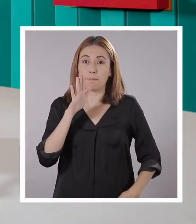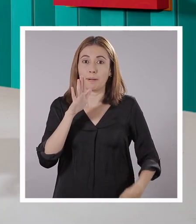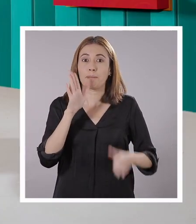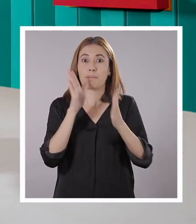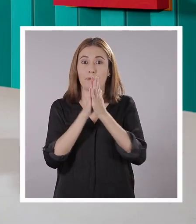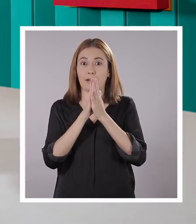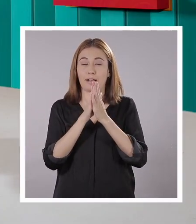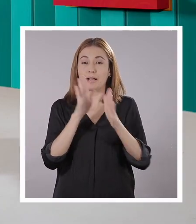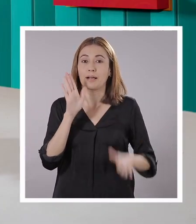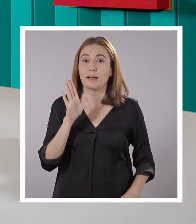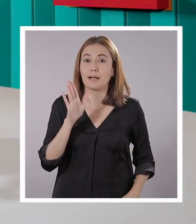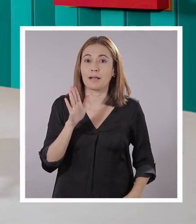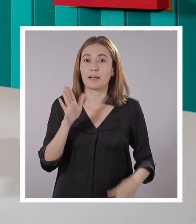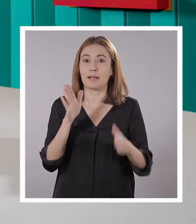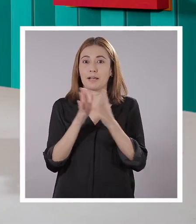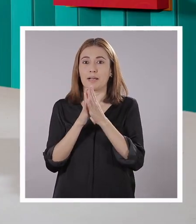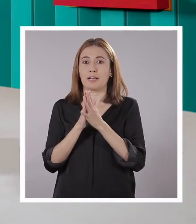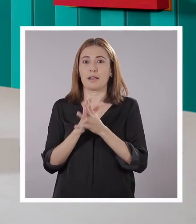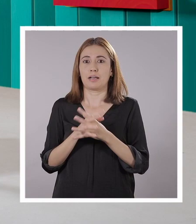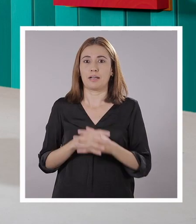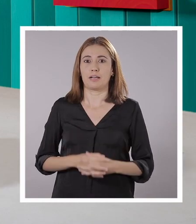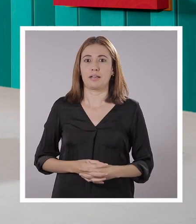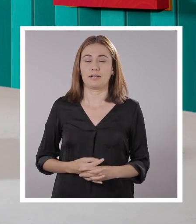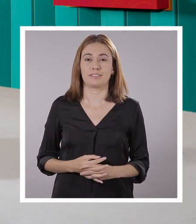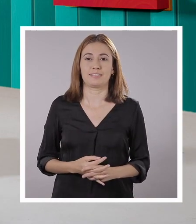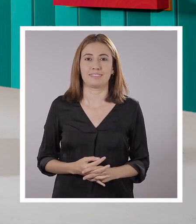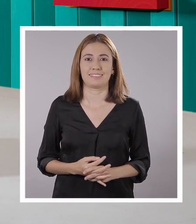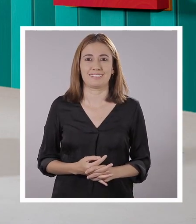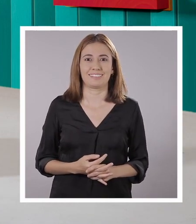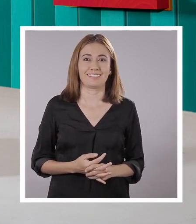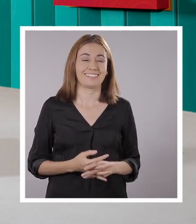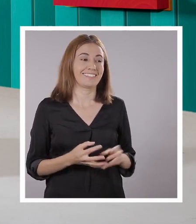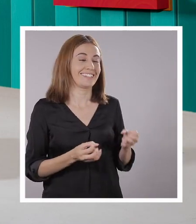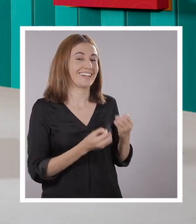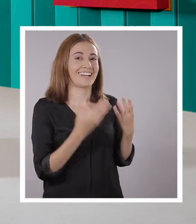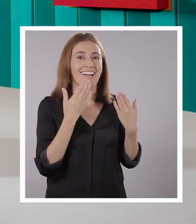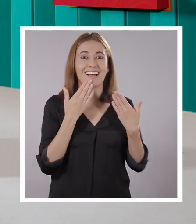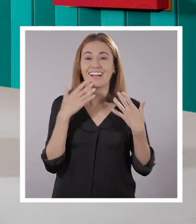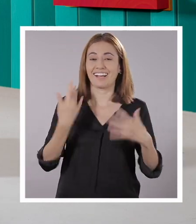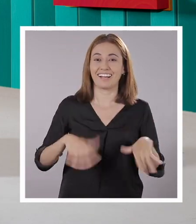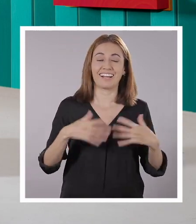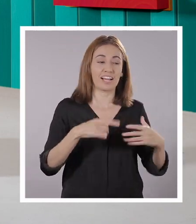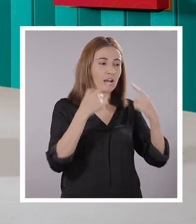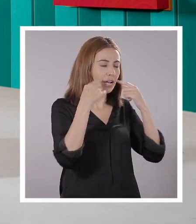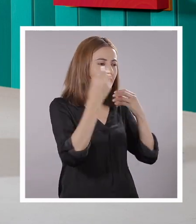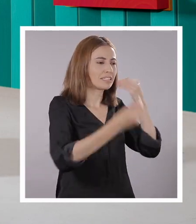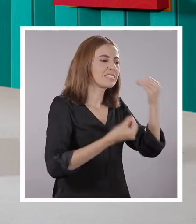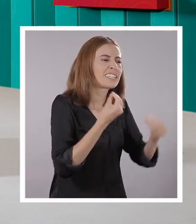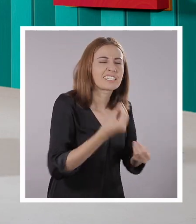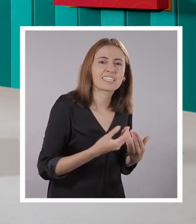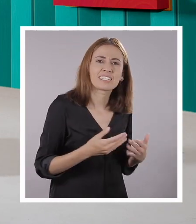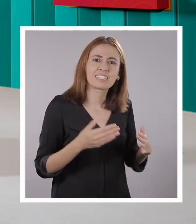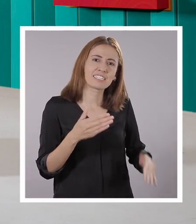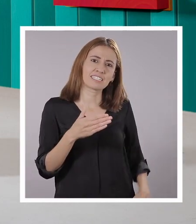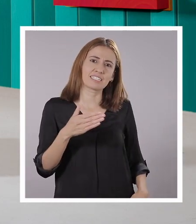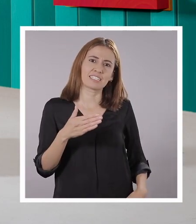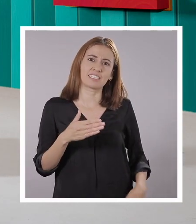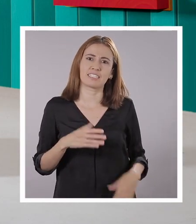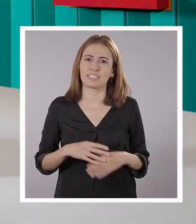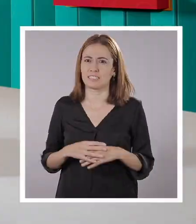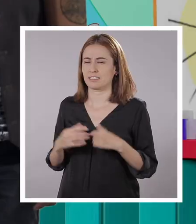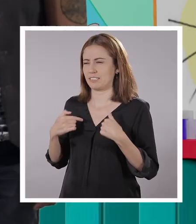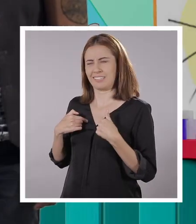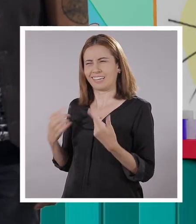Me encanta. Tiene un ritmazo. ¡Uy! Hola, me encanta lo que estás haciendo. Estabas haciendo